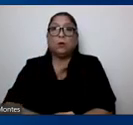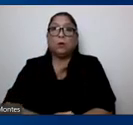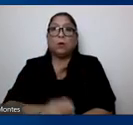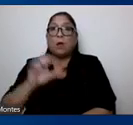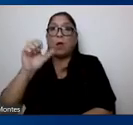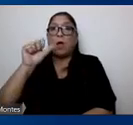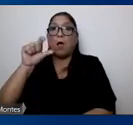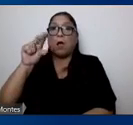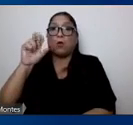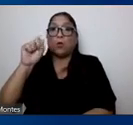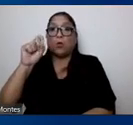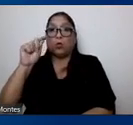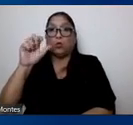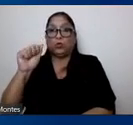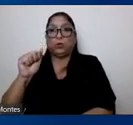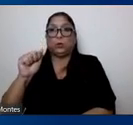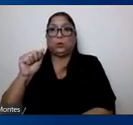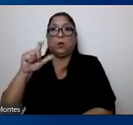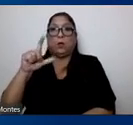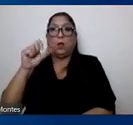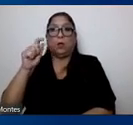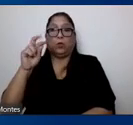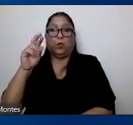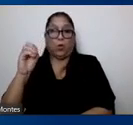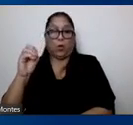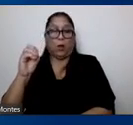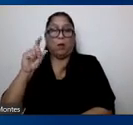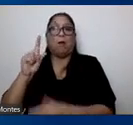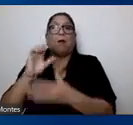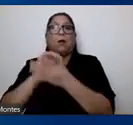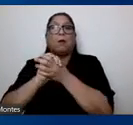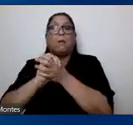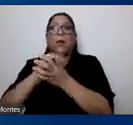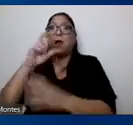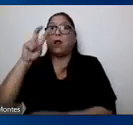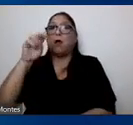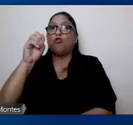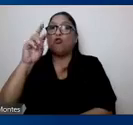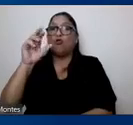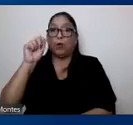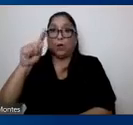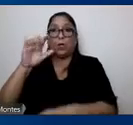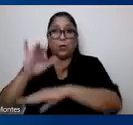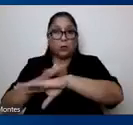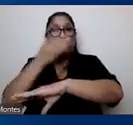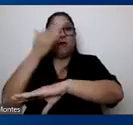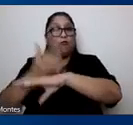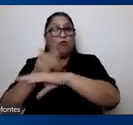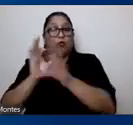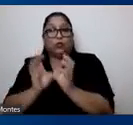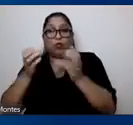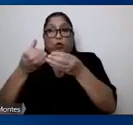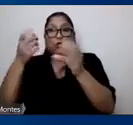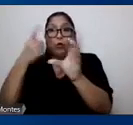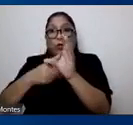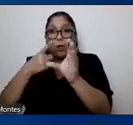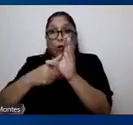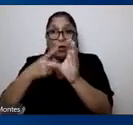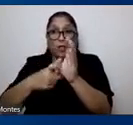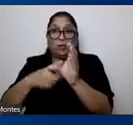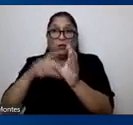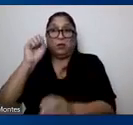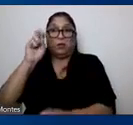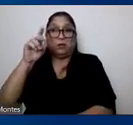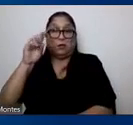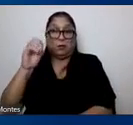Augusta Latorre, alias Camarada Nora, que desde la fundación del grupo terrorista Sendero Luminoso figuraba como el